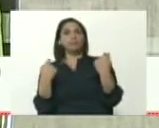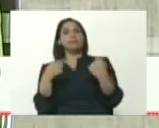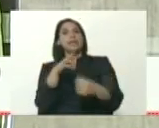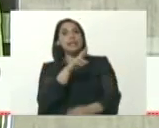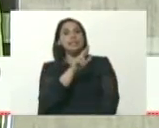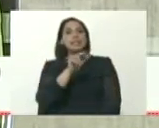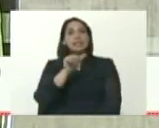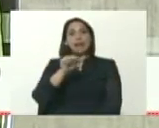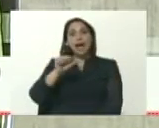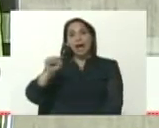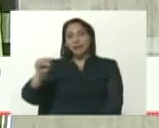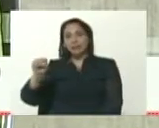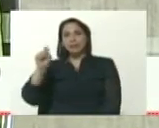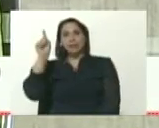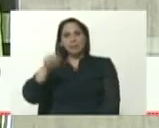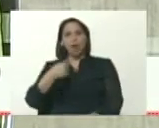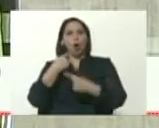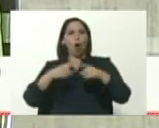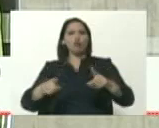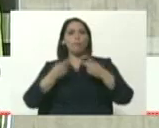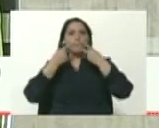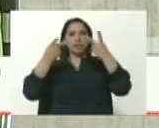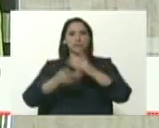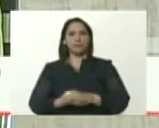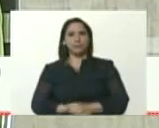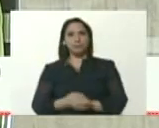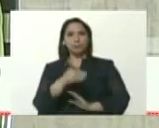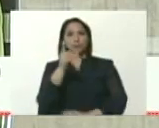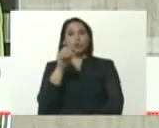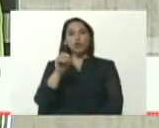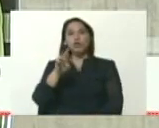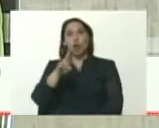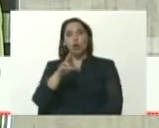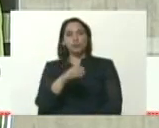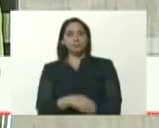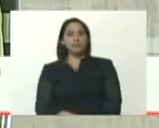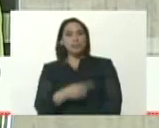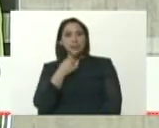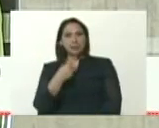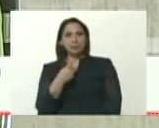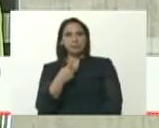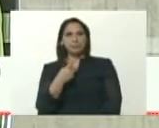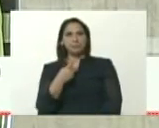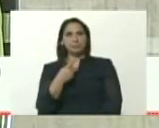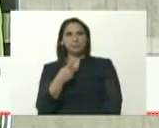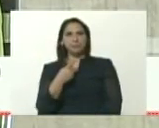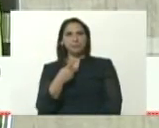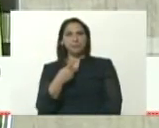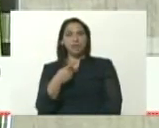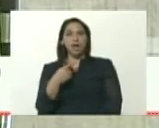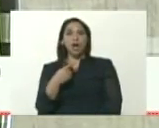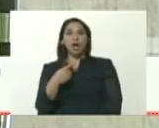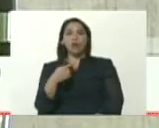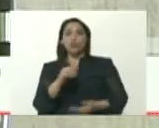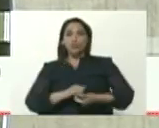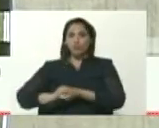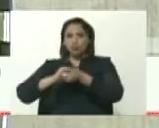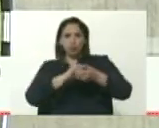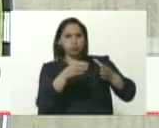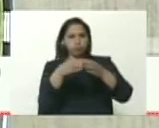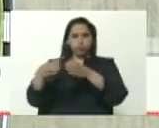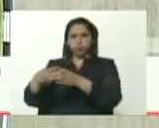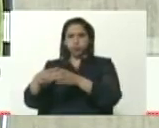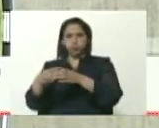articulación social. Aquí tengo otro mensaje, Dorcaelis. Dice, en Trujillo la estructura del Partido